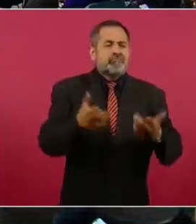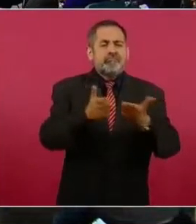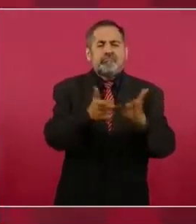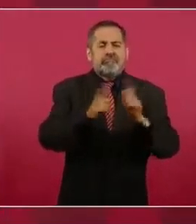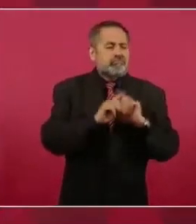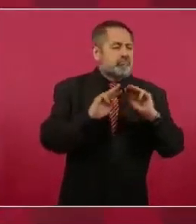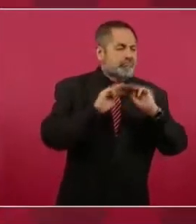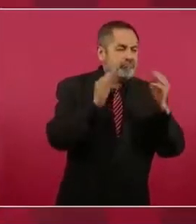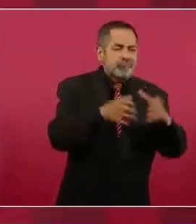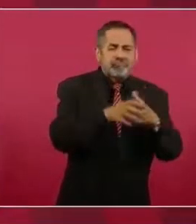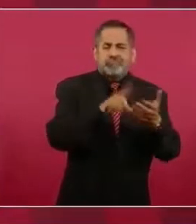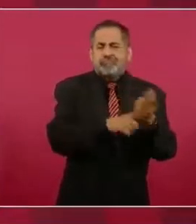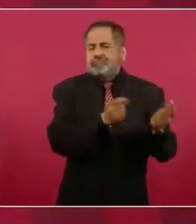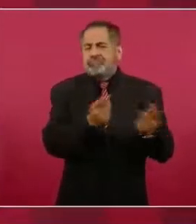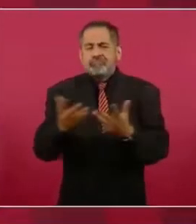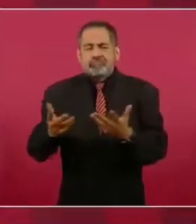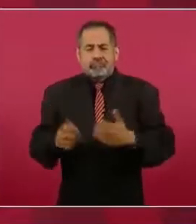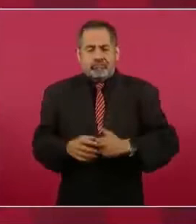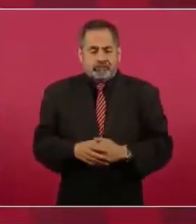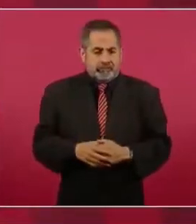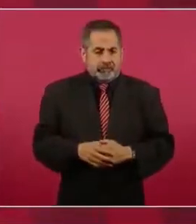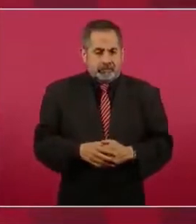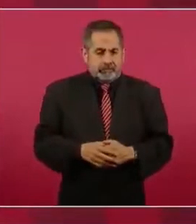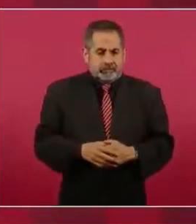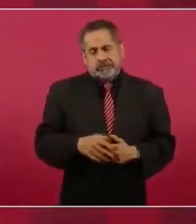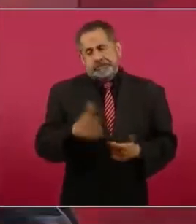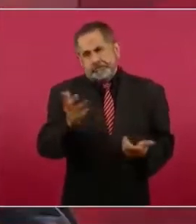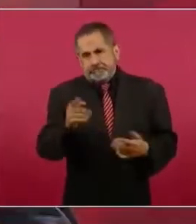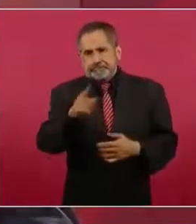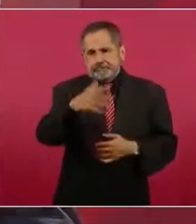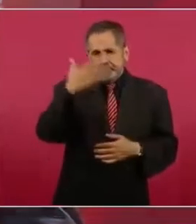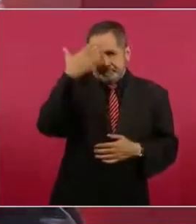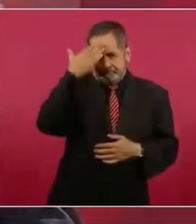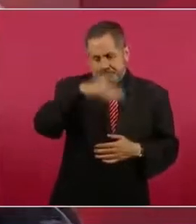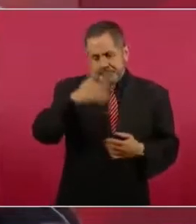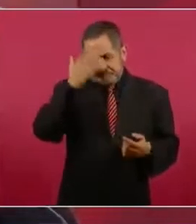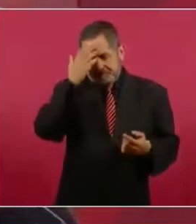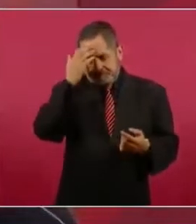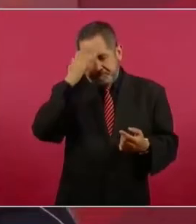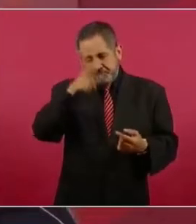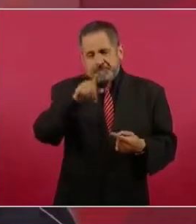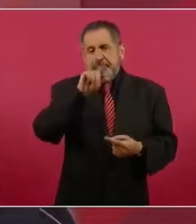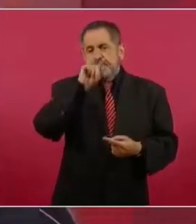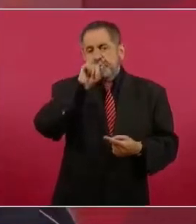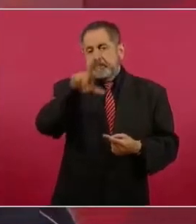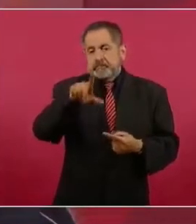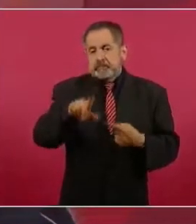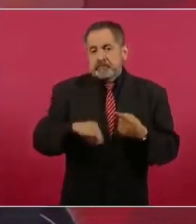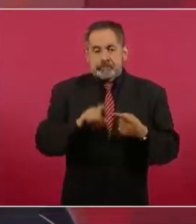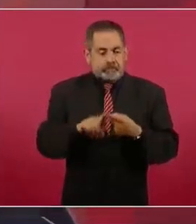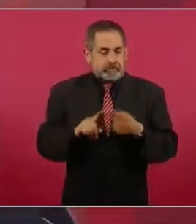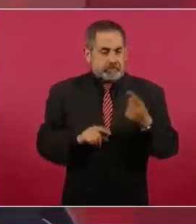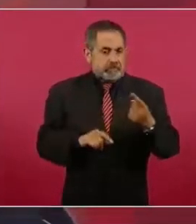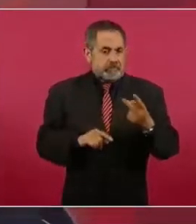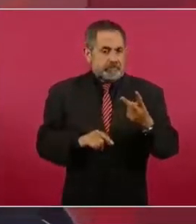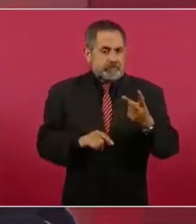Pues de las más conocidas, pues Jalisco,